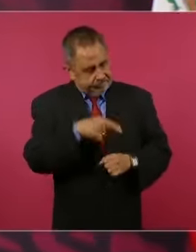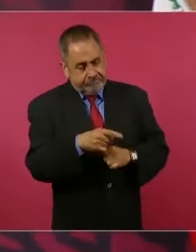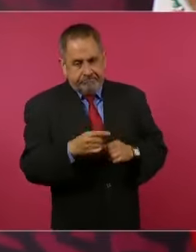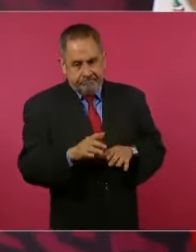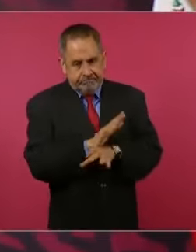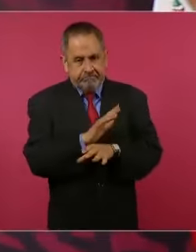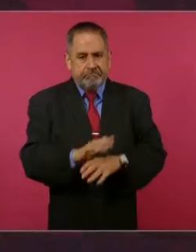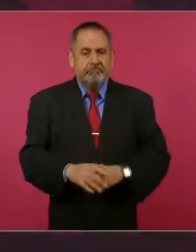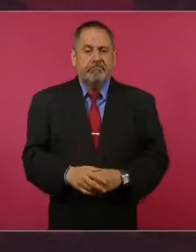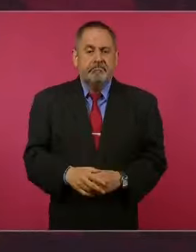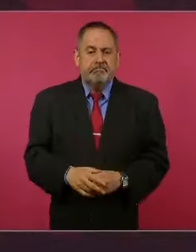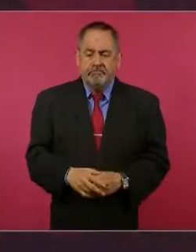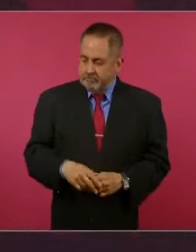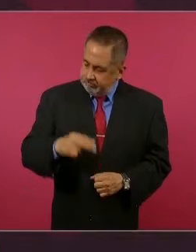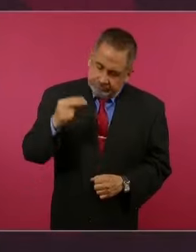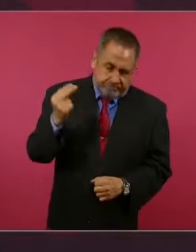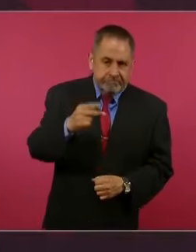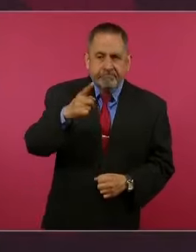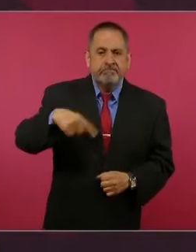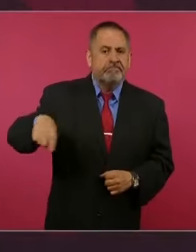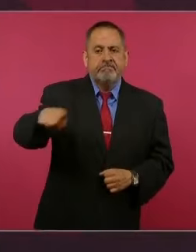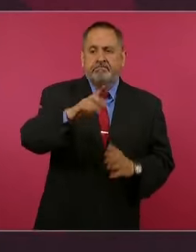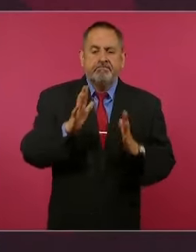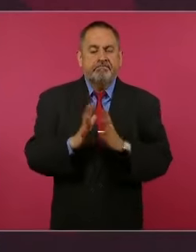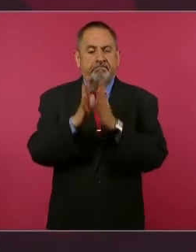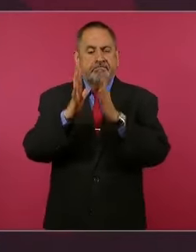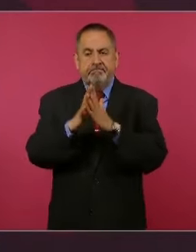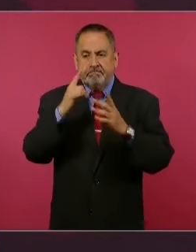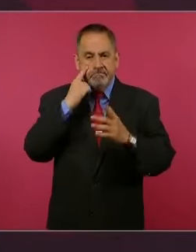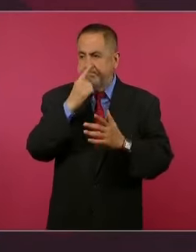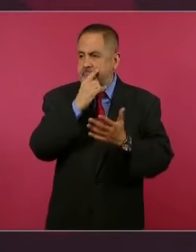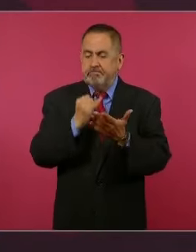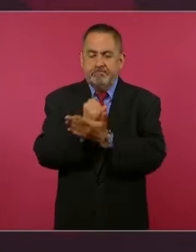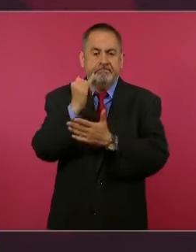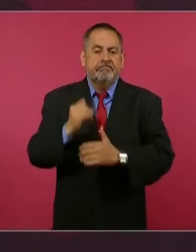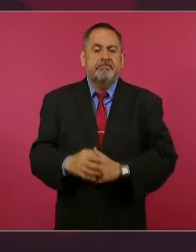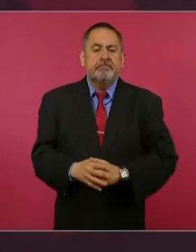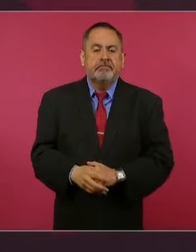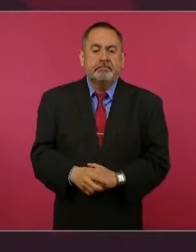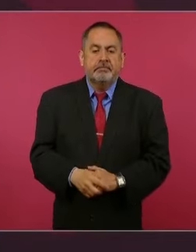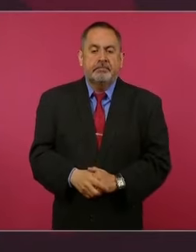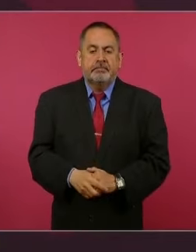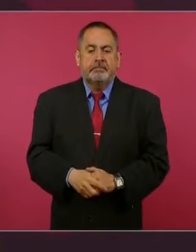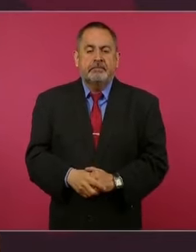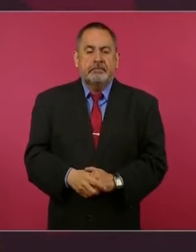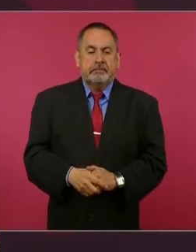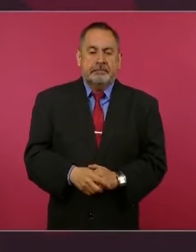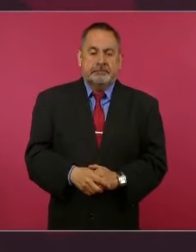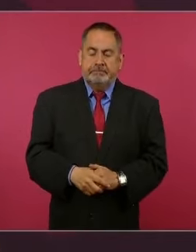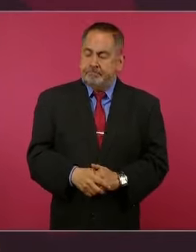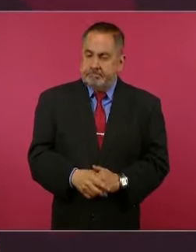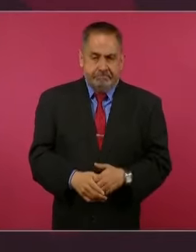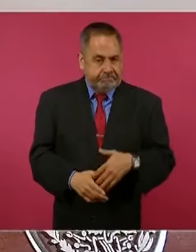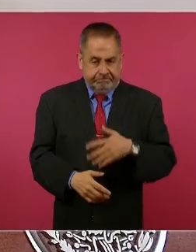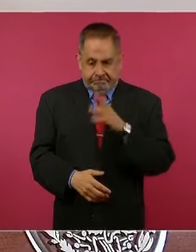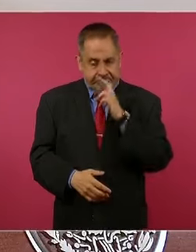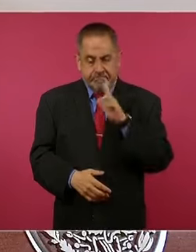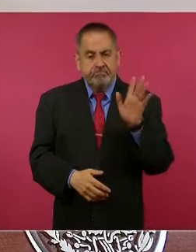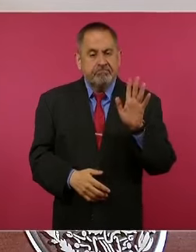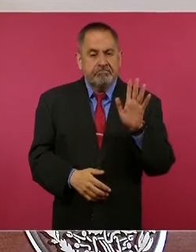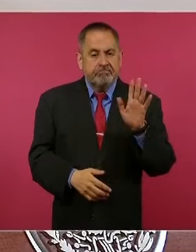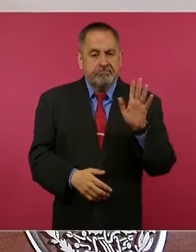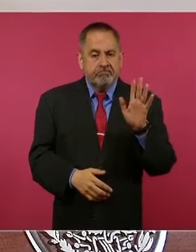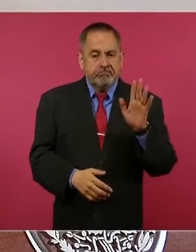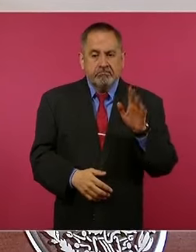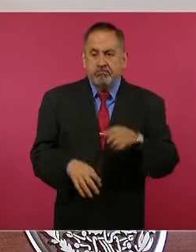Democracia depende de la democracia y lo mejor es que se